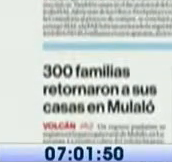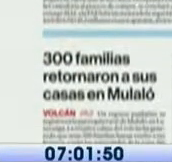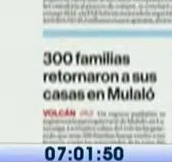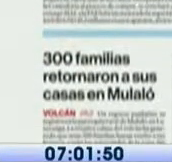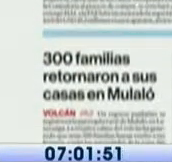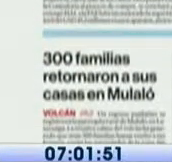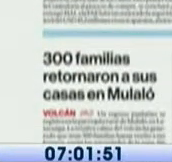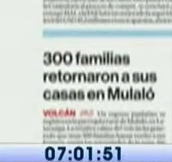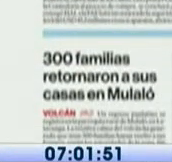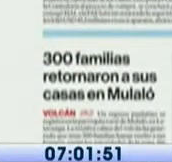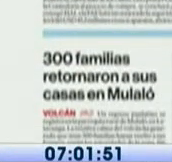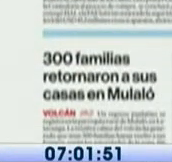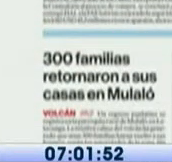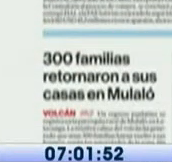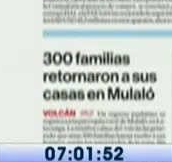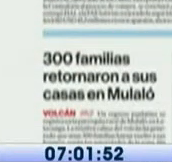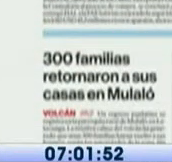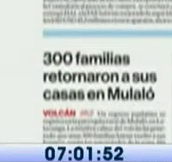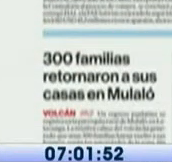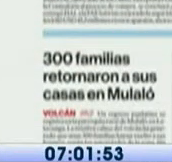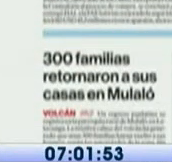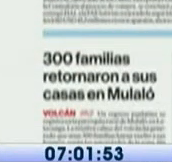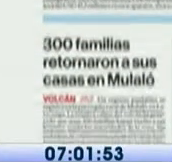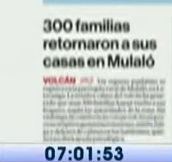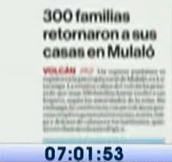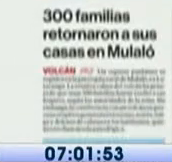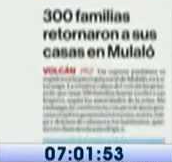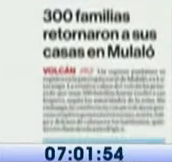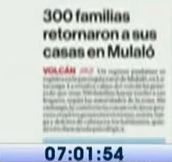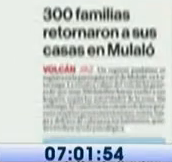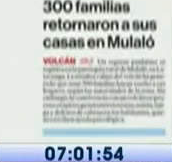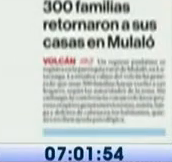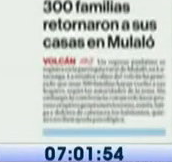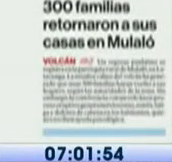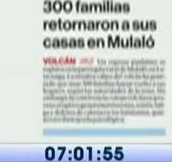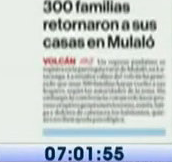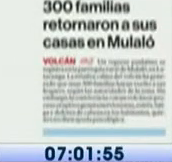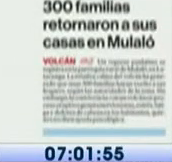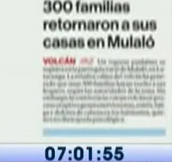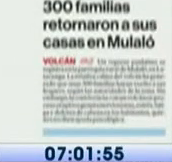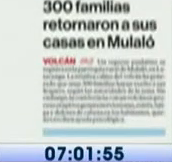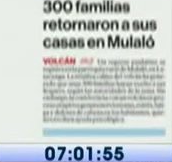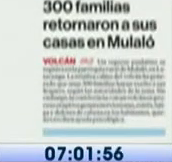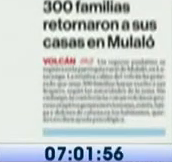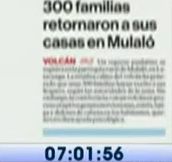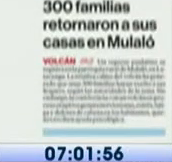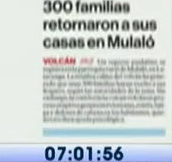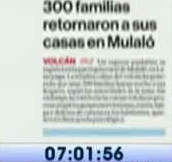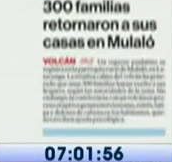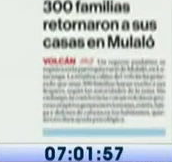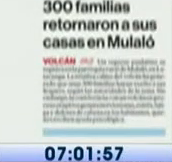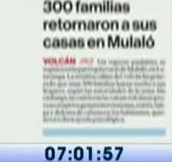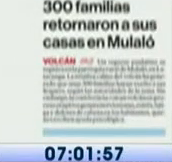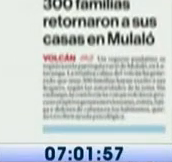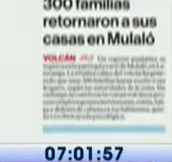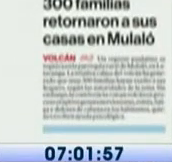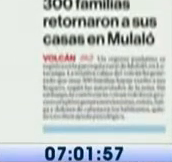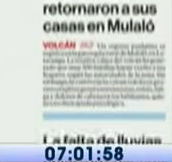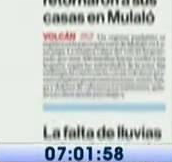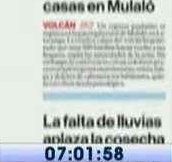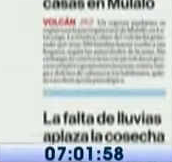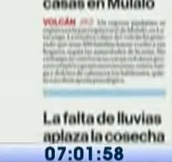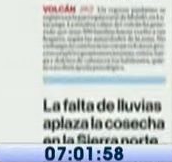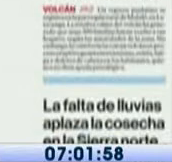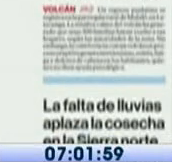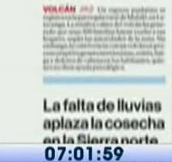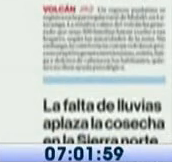accidente. Toño se siente bien en la tri sin ser el capitán. 300 familias retornaron a sus casas